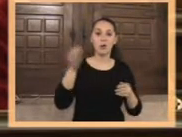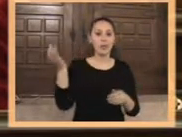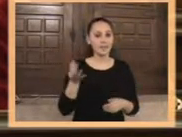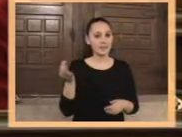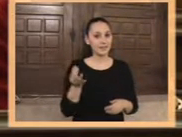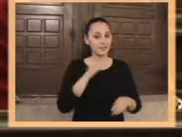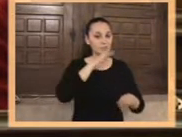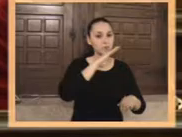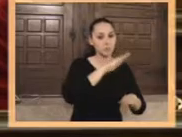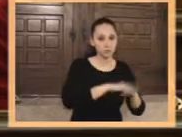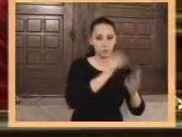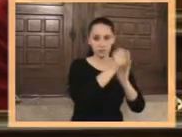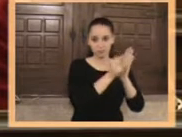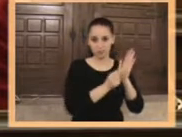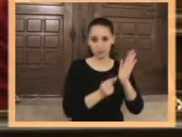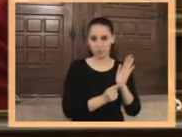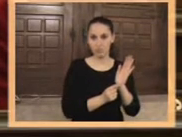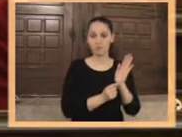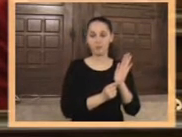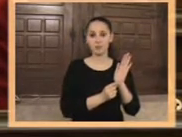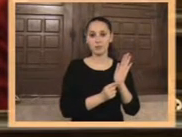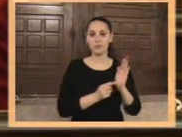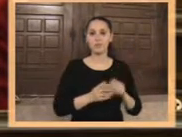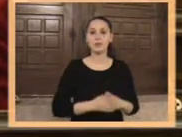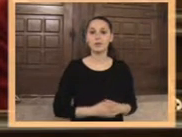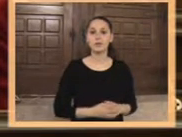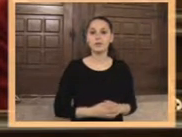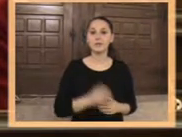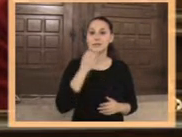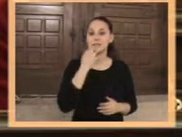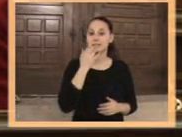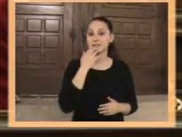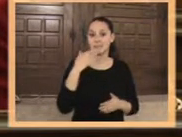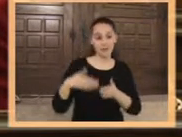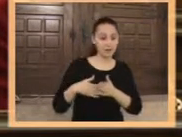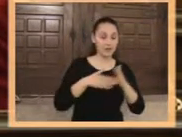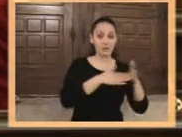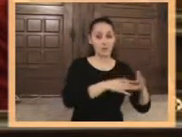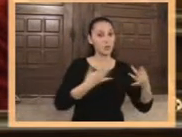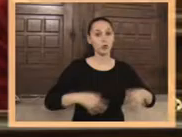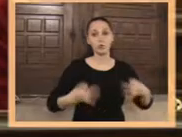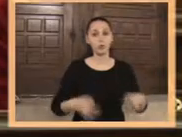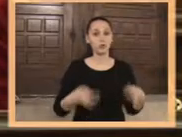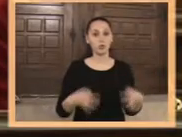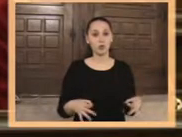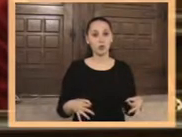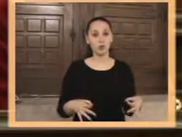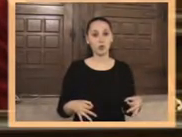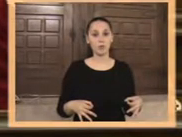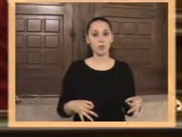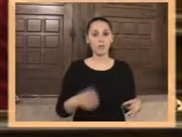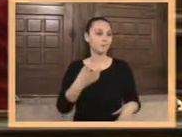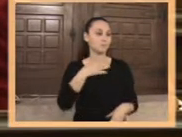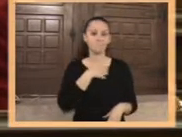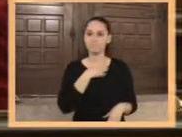tales productos. No se considera en ningún caso que un vehículo industrial no adaptado cumple los requisitos para ubicarse en el